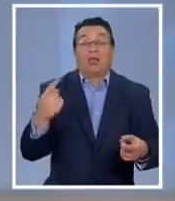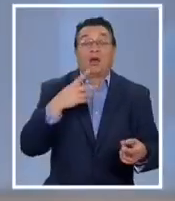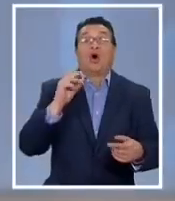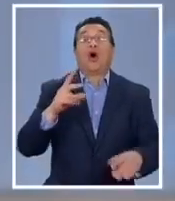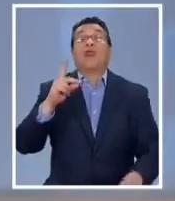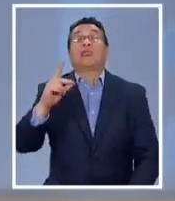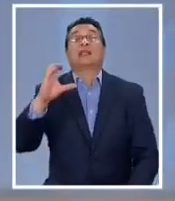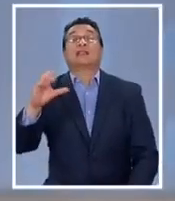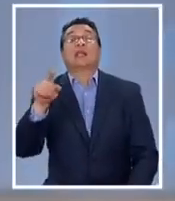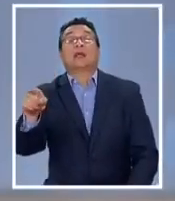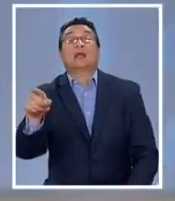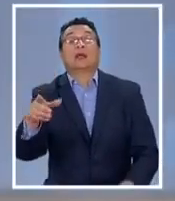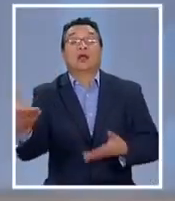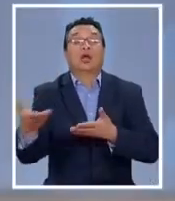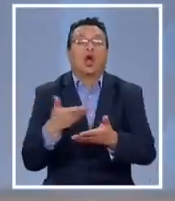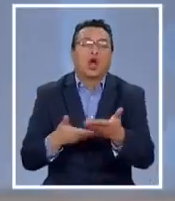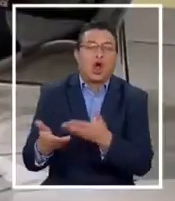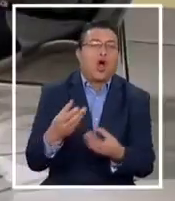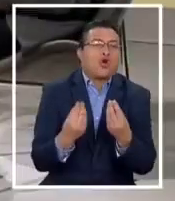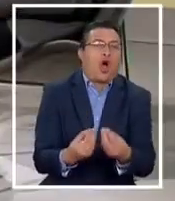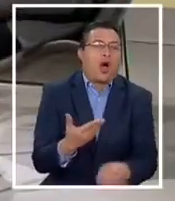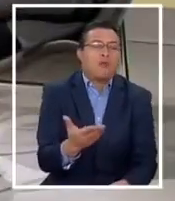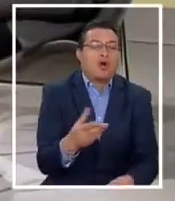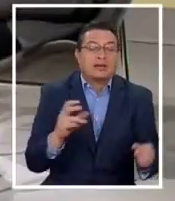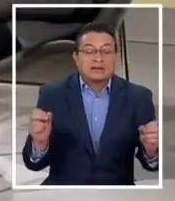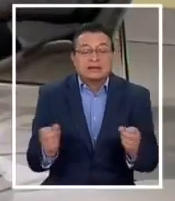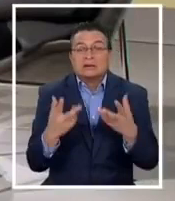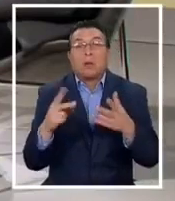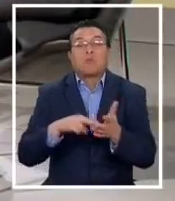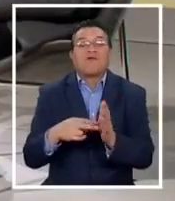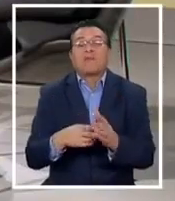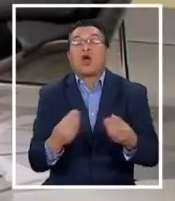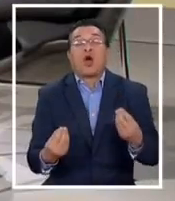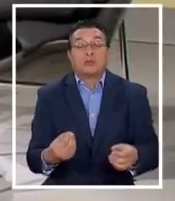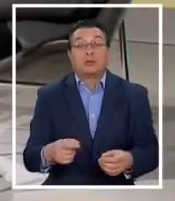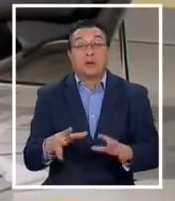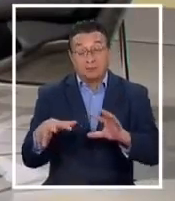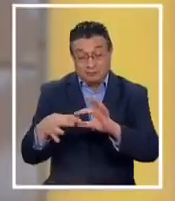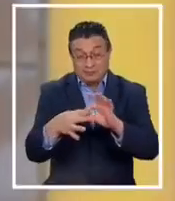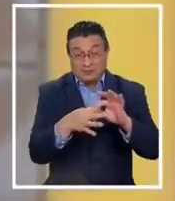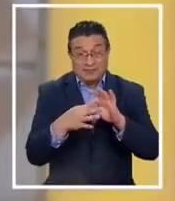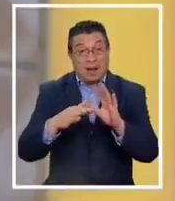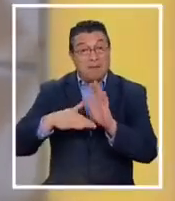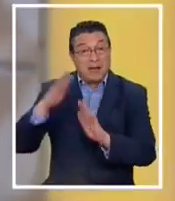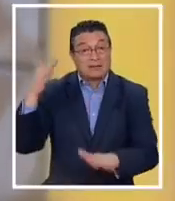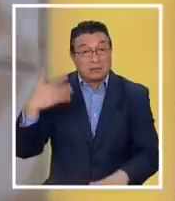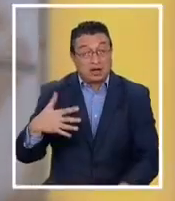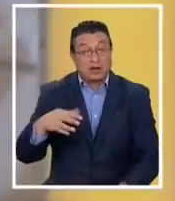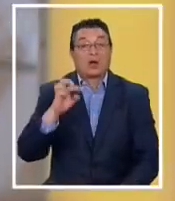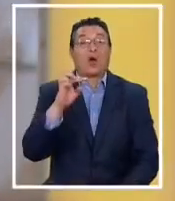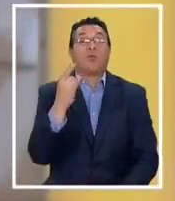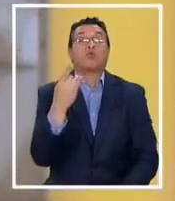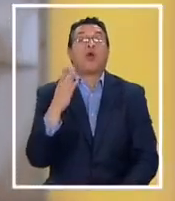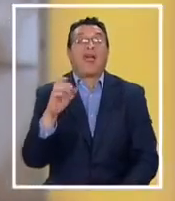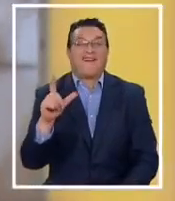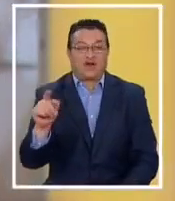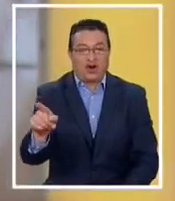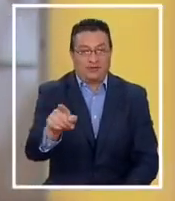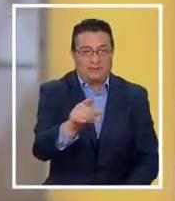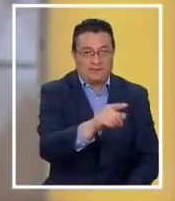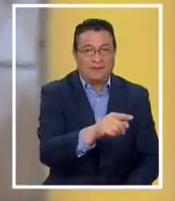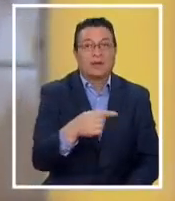también cómo se va a salvar en definitiva hacia la unidad fundamental es con el pueblo de chile